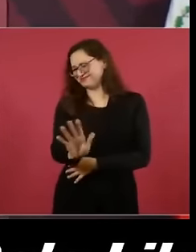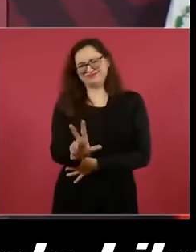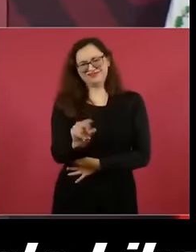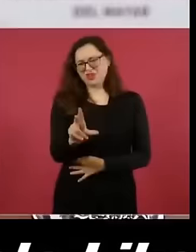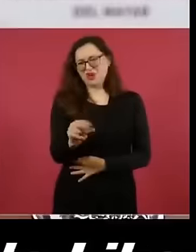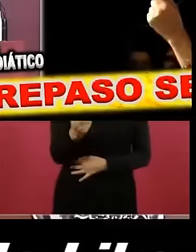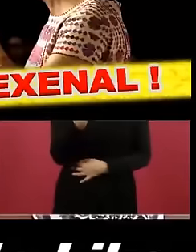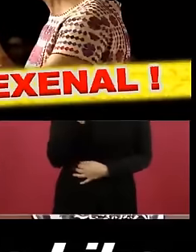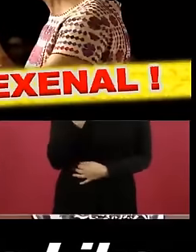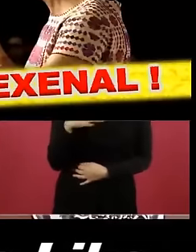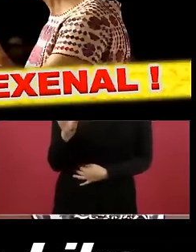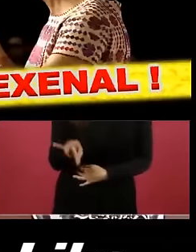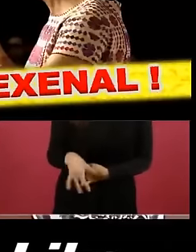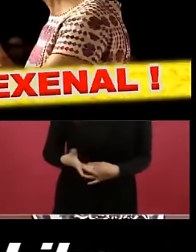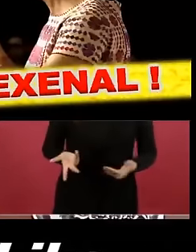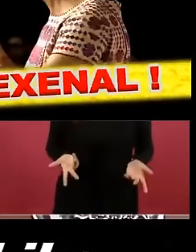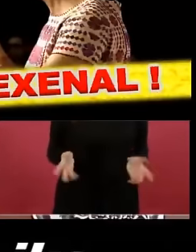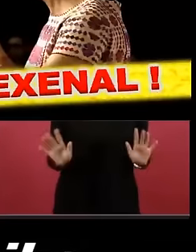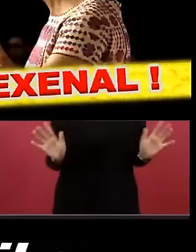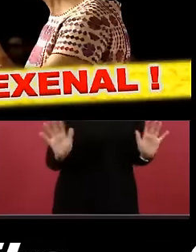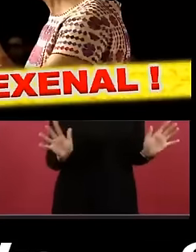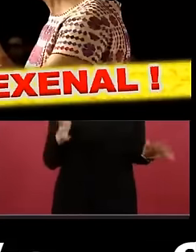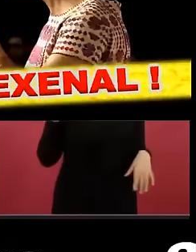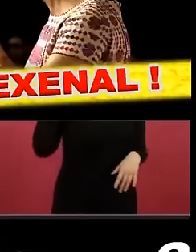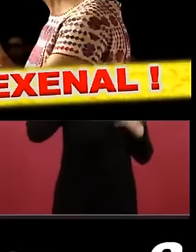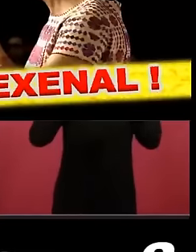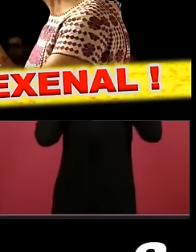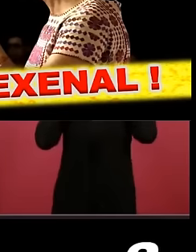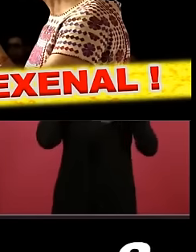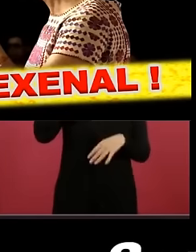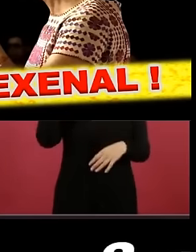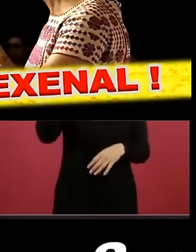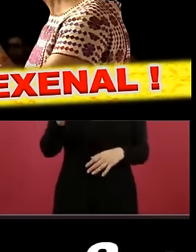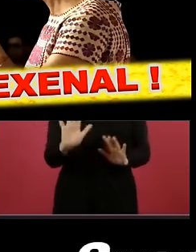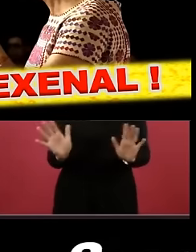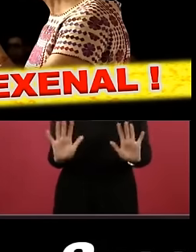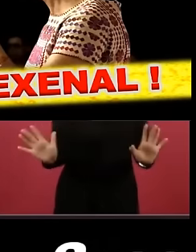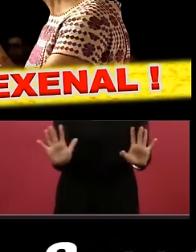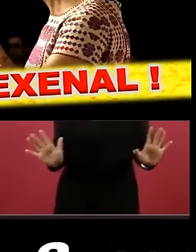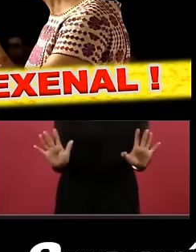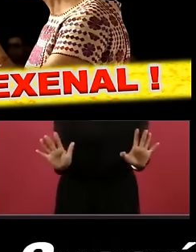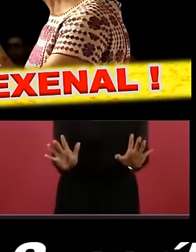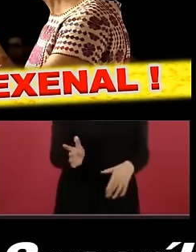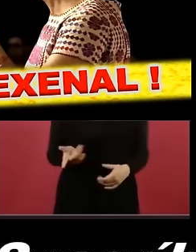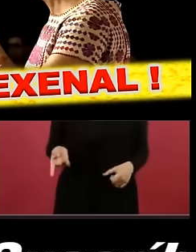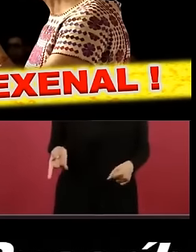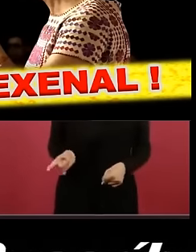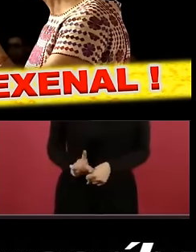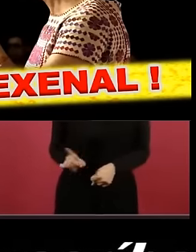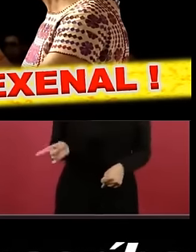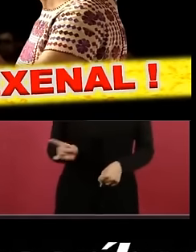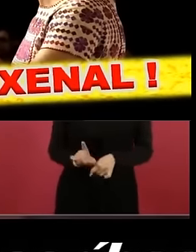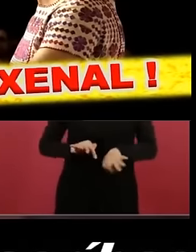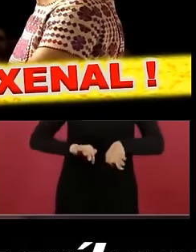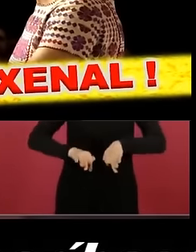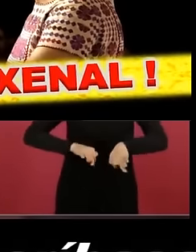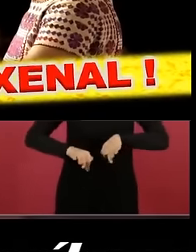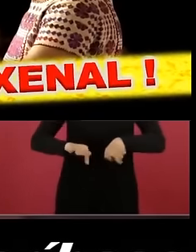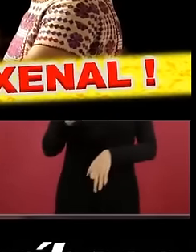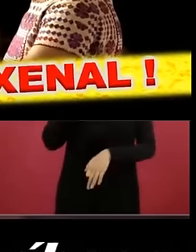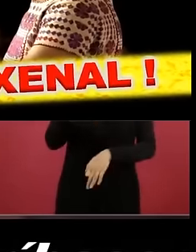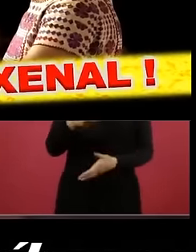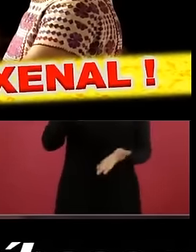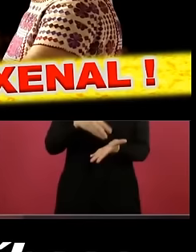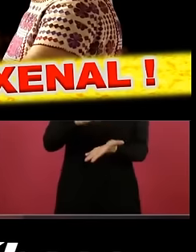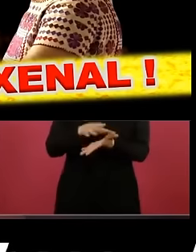presidente de dar las gracias la la gratitud lleva a las personas a notar las cosas buenas que tienen y las malas también eh